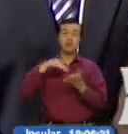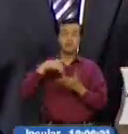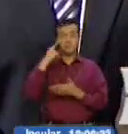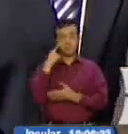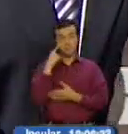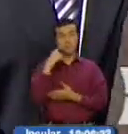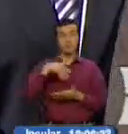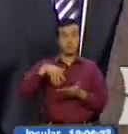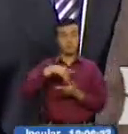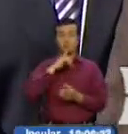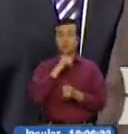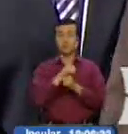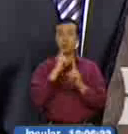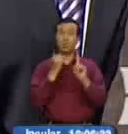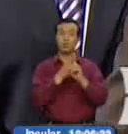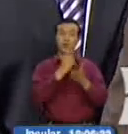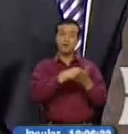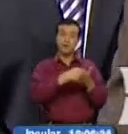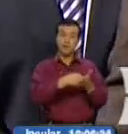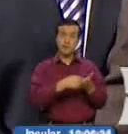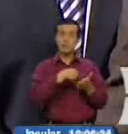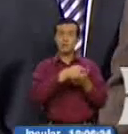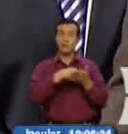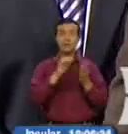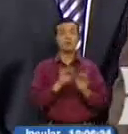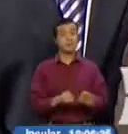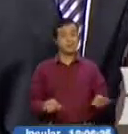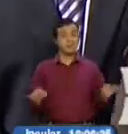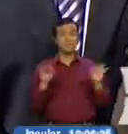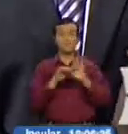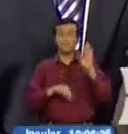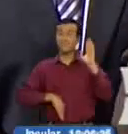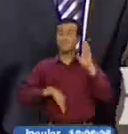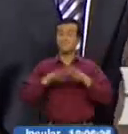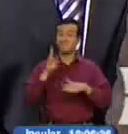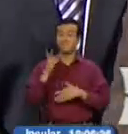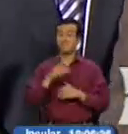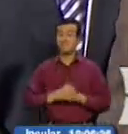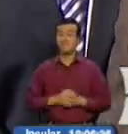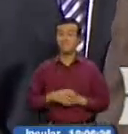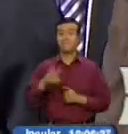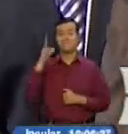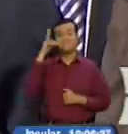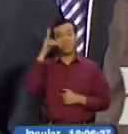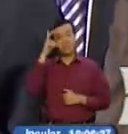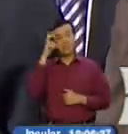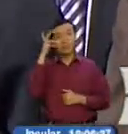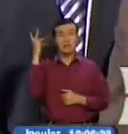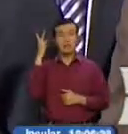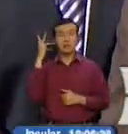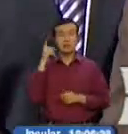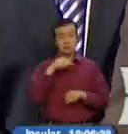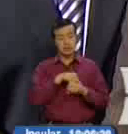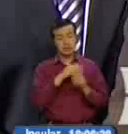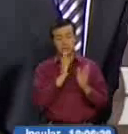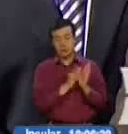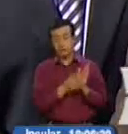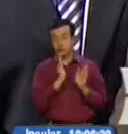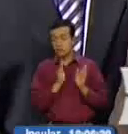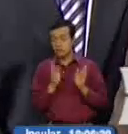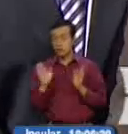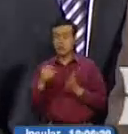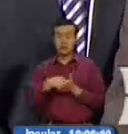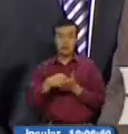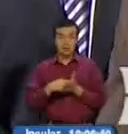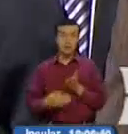no lo voy a dudar. Una cosa es la firma para mí es lo más importante y creo que estamos en los tiempos previstos para la firma,